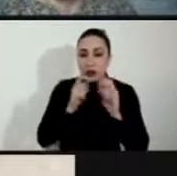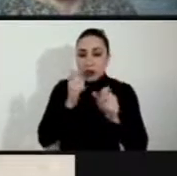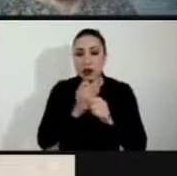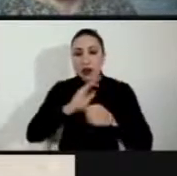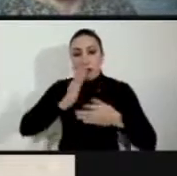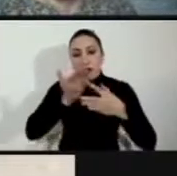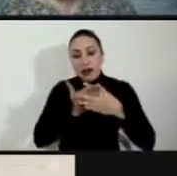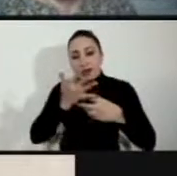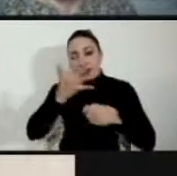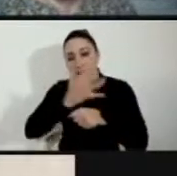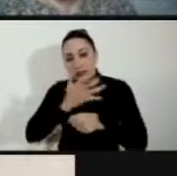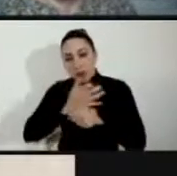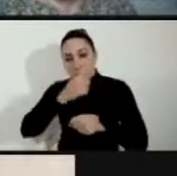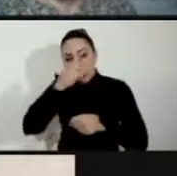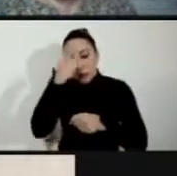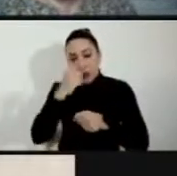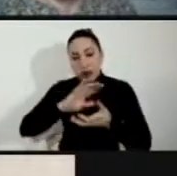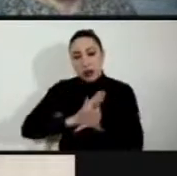quedar como 6,